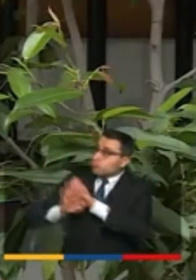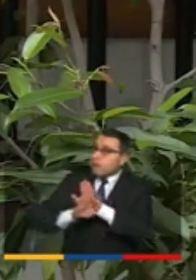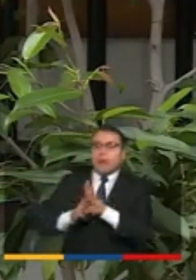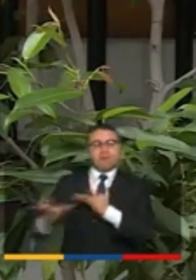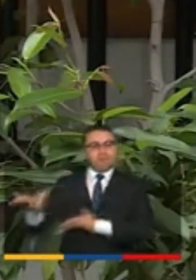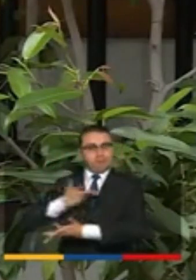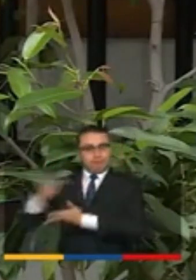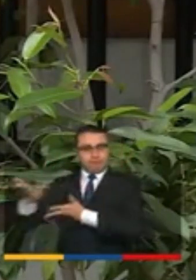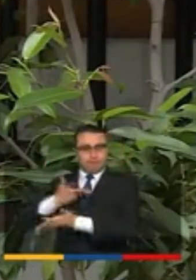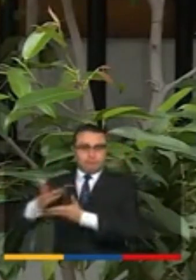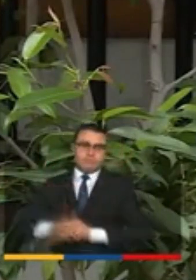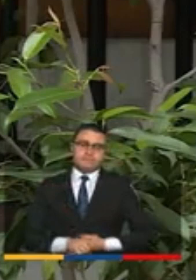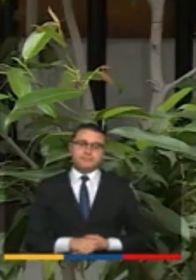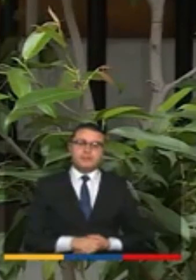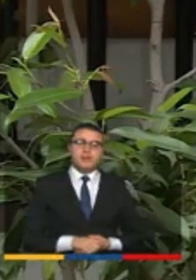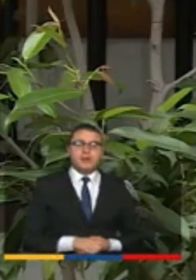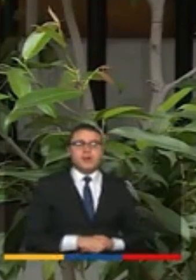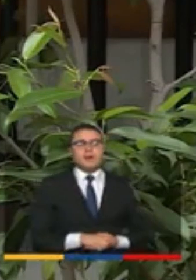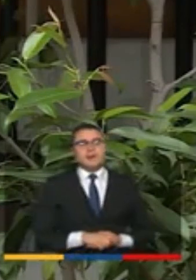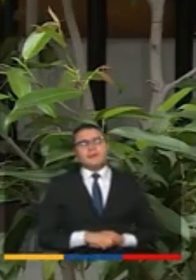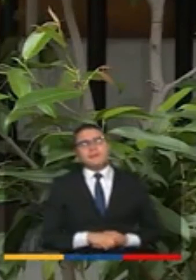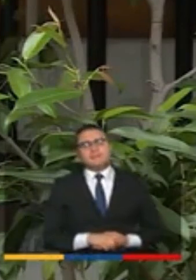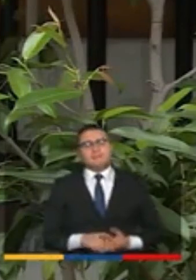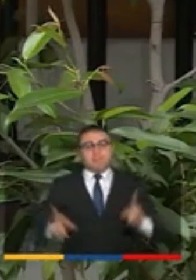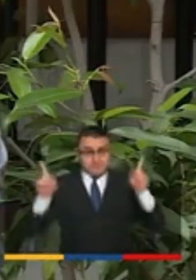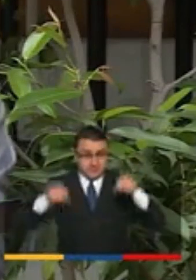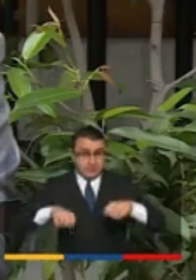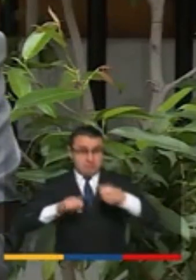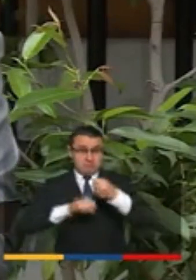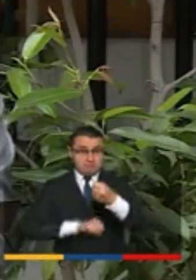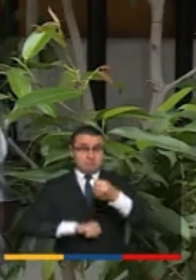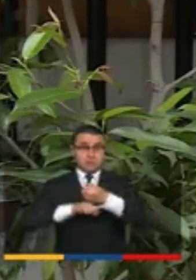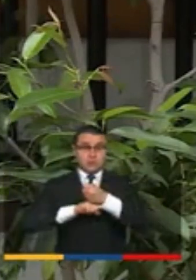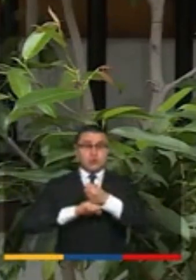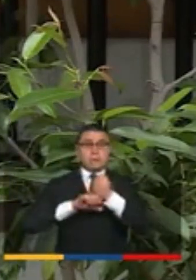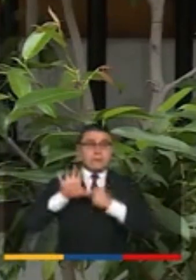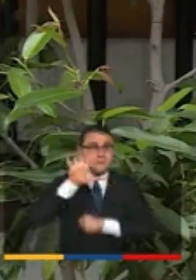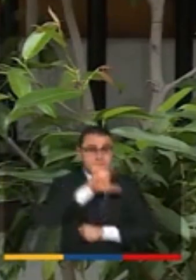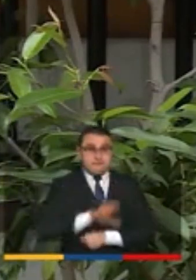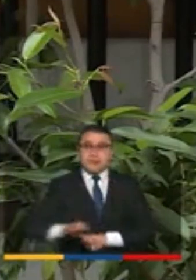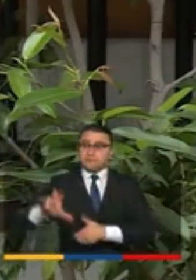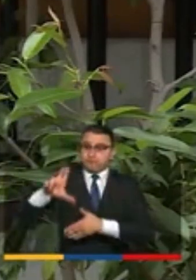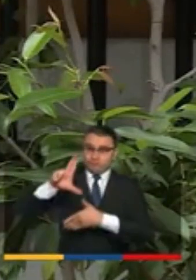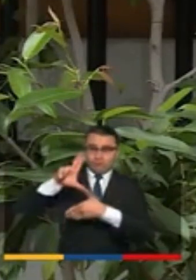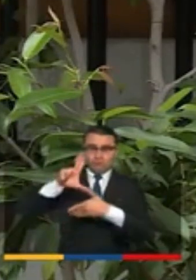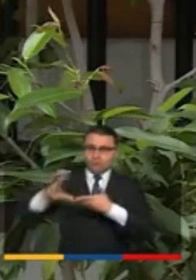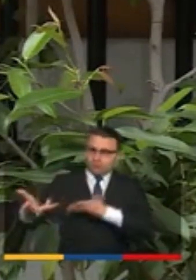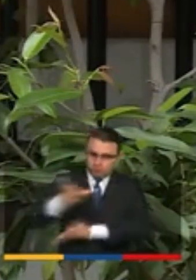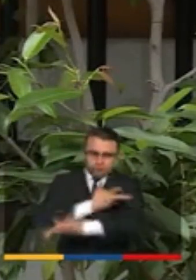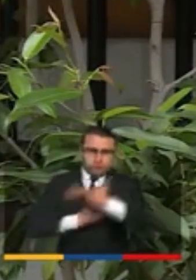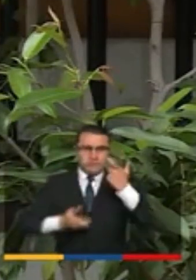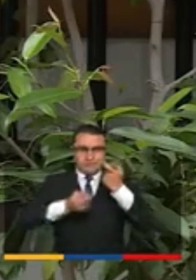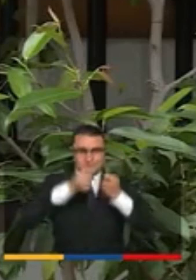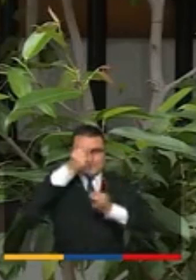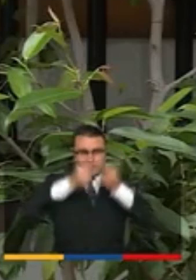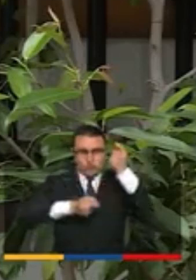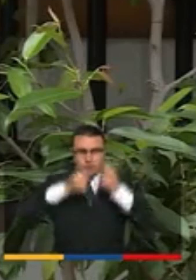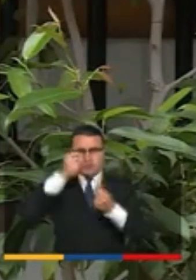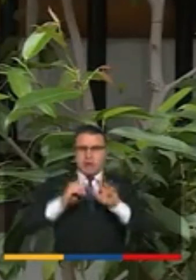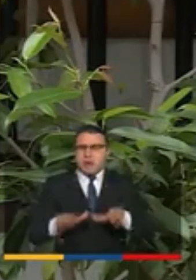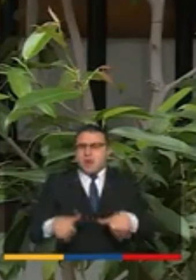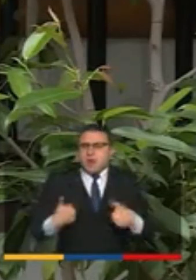Asimismo, vamos a seguir apoyando la integración económica regional a través de los